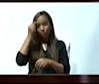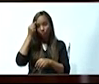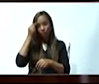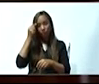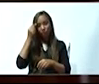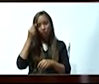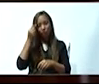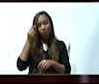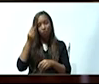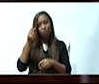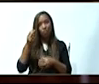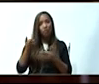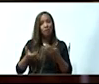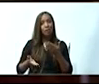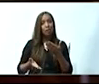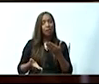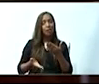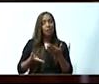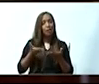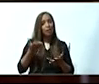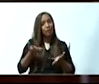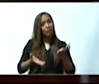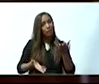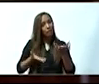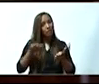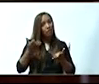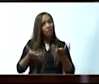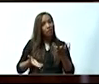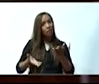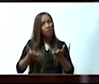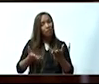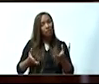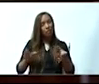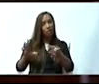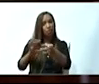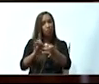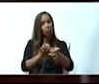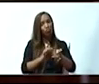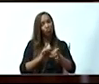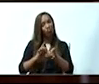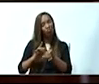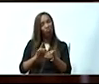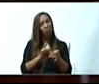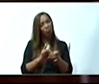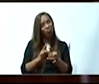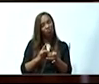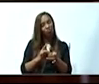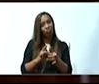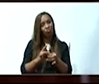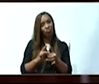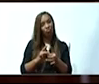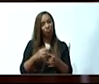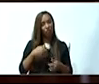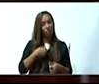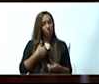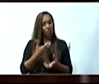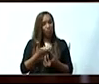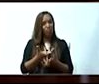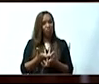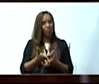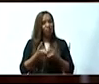famoso caso de la carretera del noreste, la carretera de Samaná, una alianza público-privada